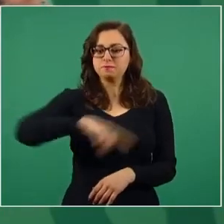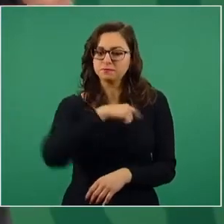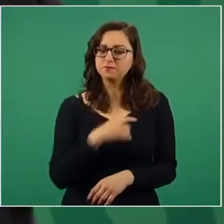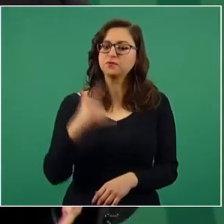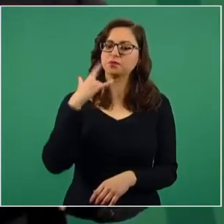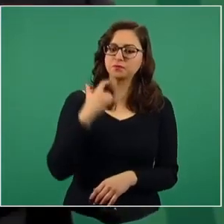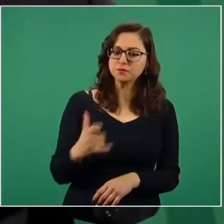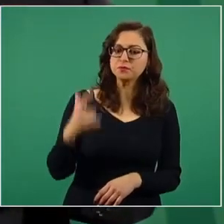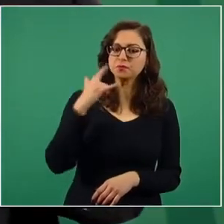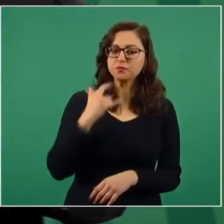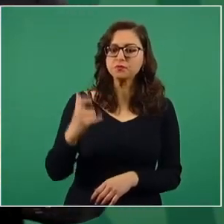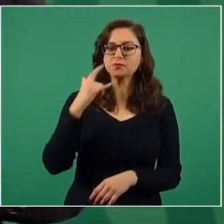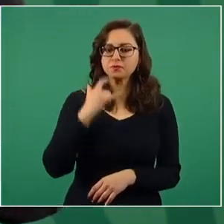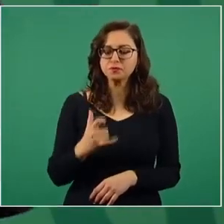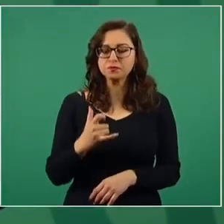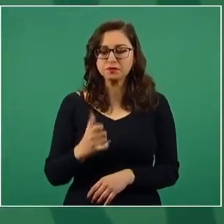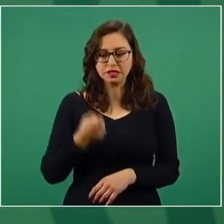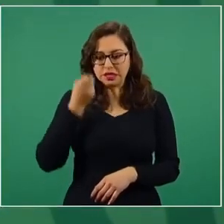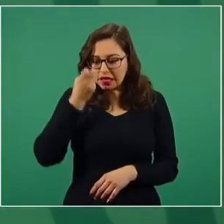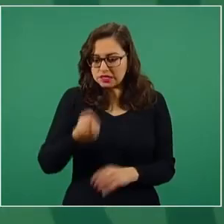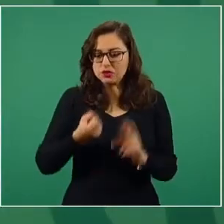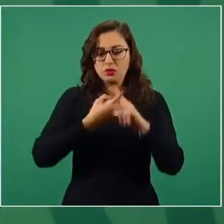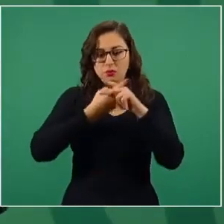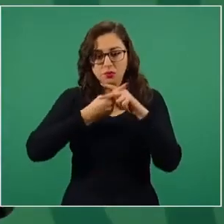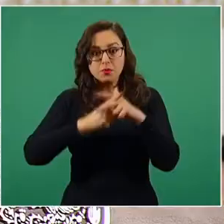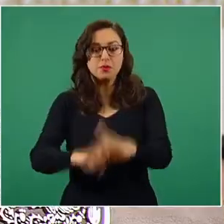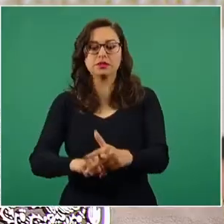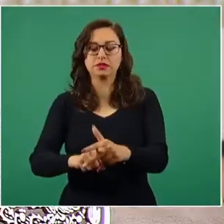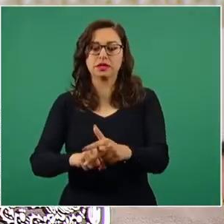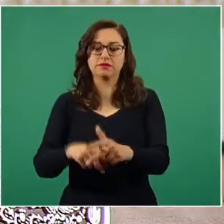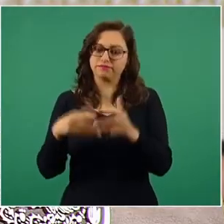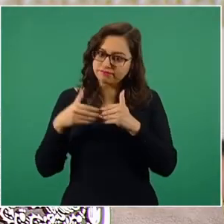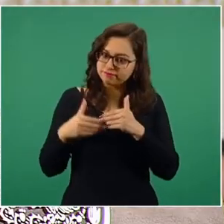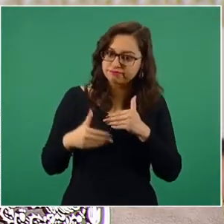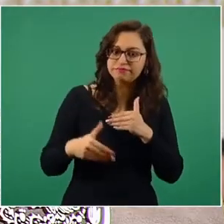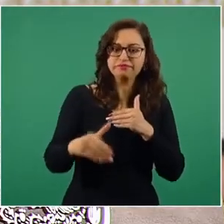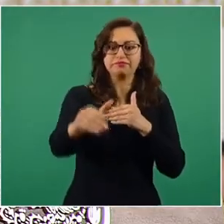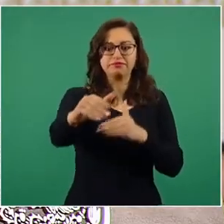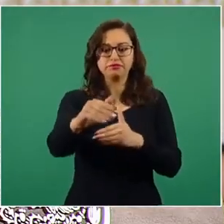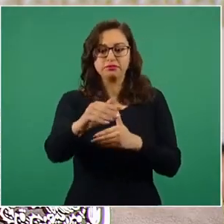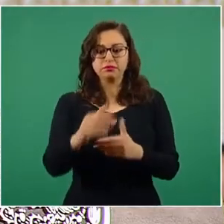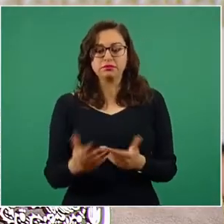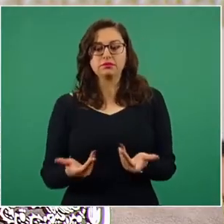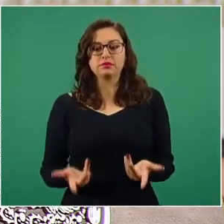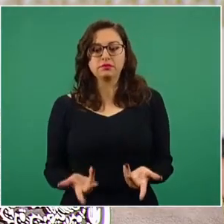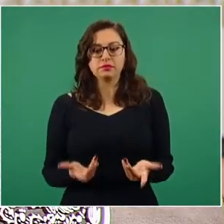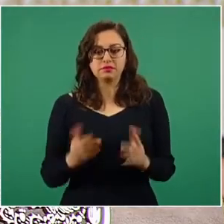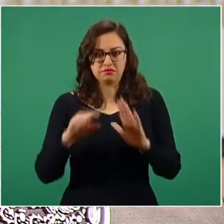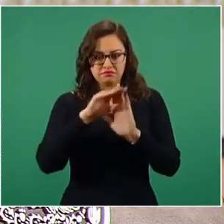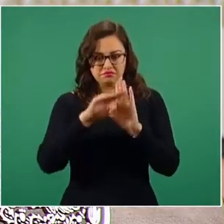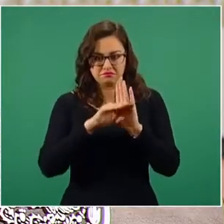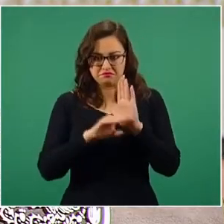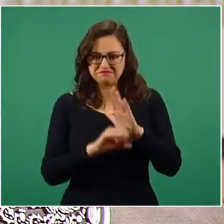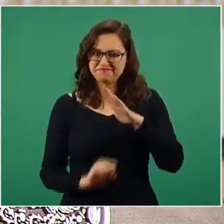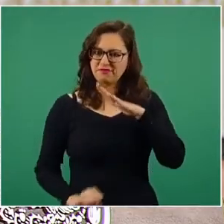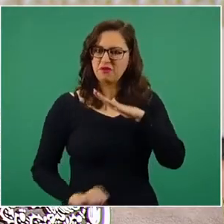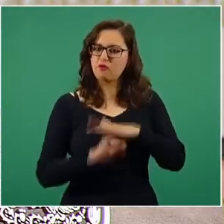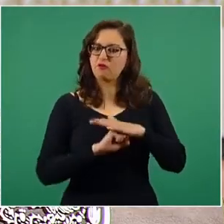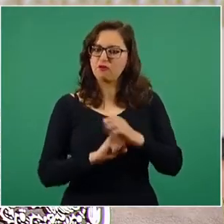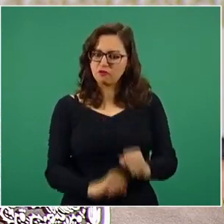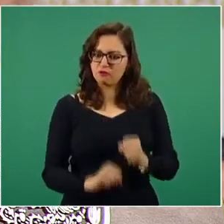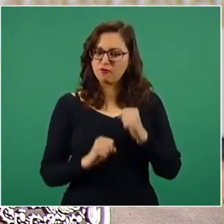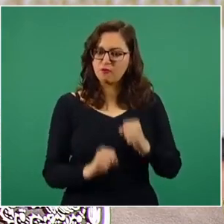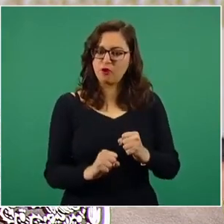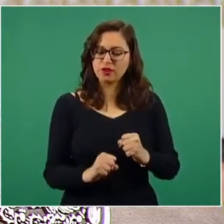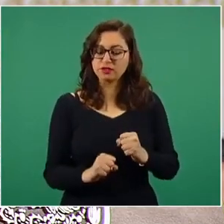esa es la base, ese es el sustento, esos son los pilares.